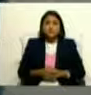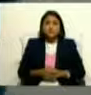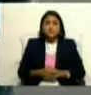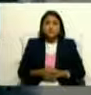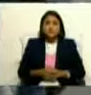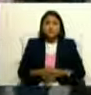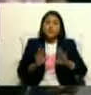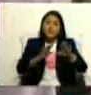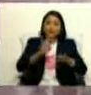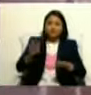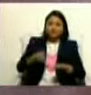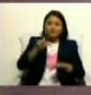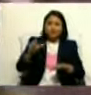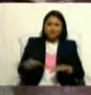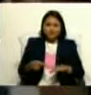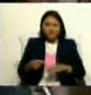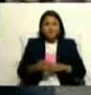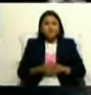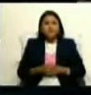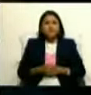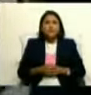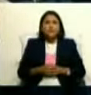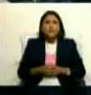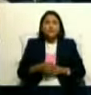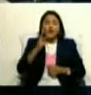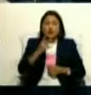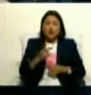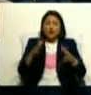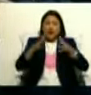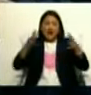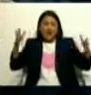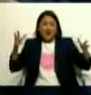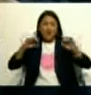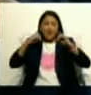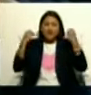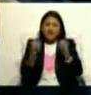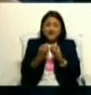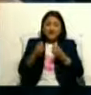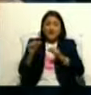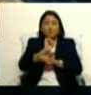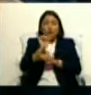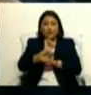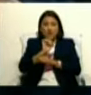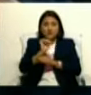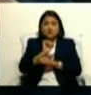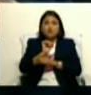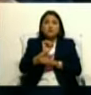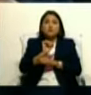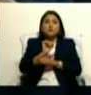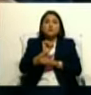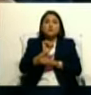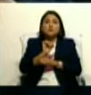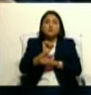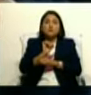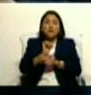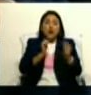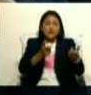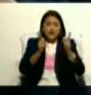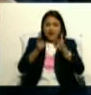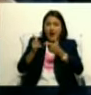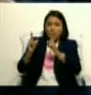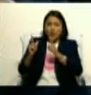de la Guayana Esequiba. Dos tráilers itinerantes, dos oficinas móviles para darle la garantía a nuestro querido